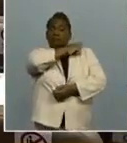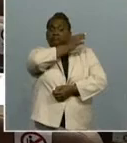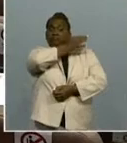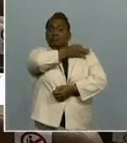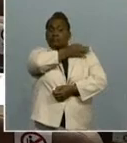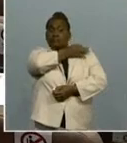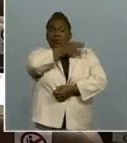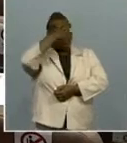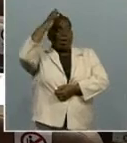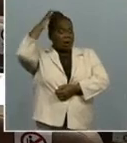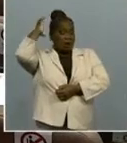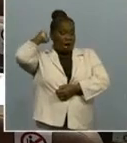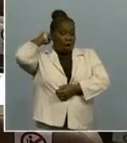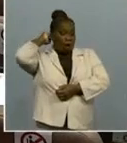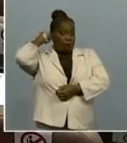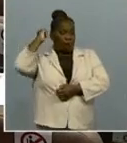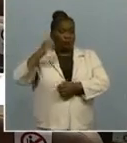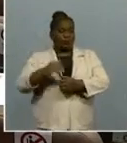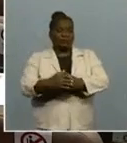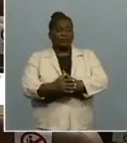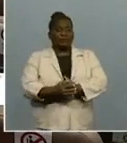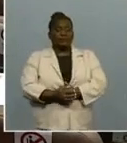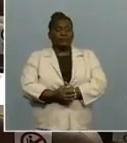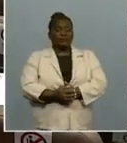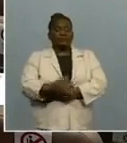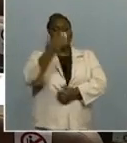raúl castro ruz